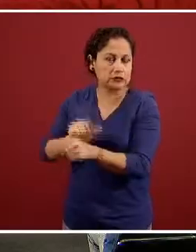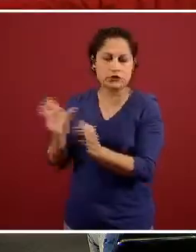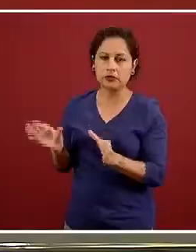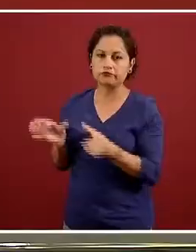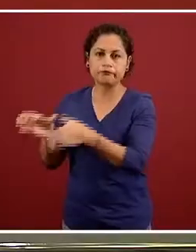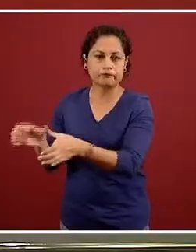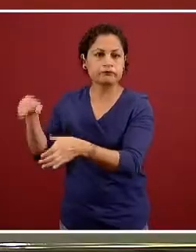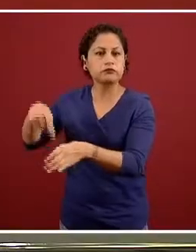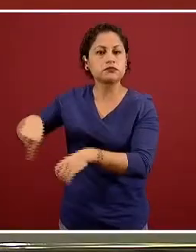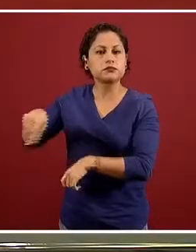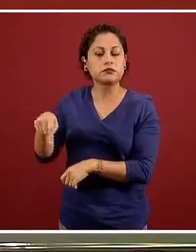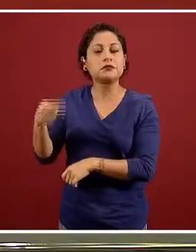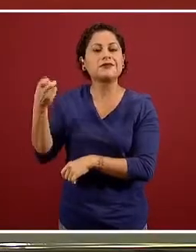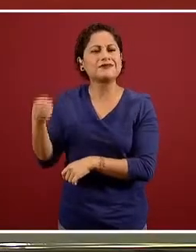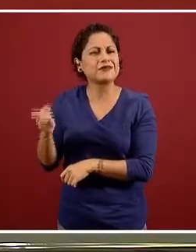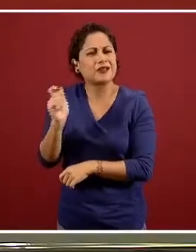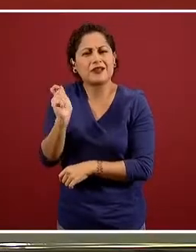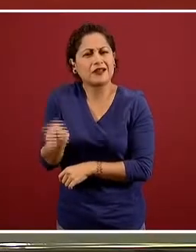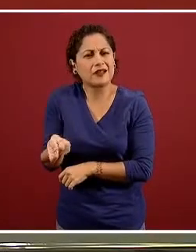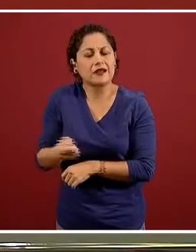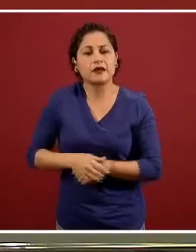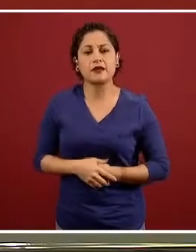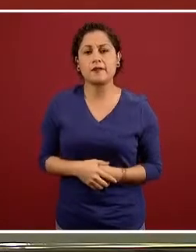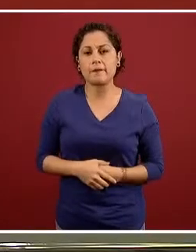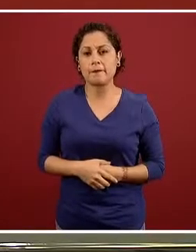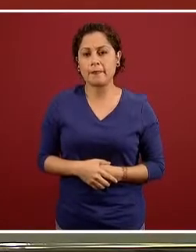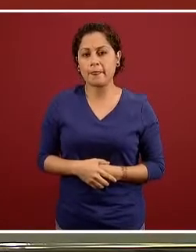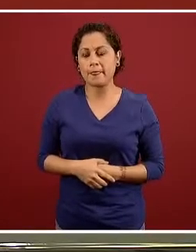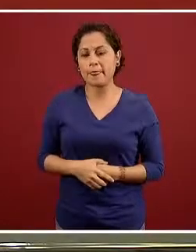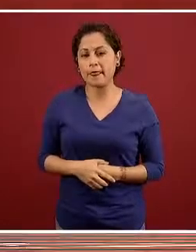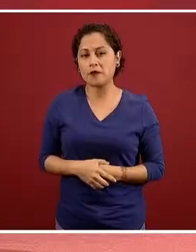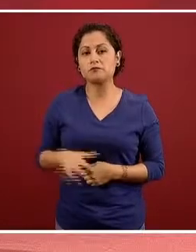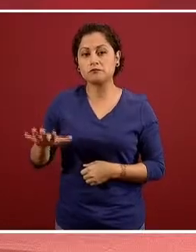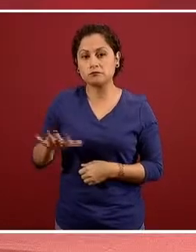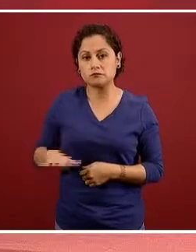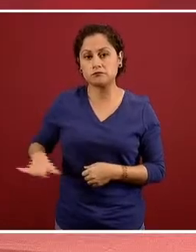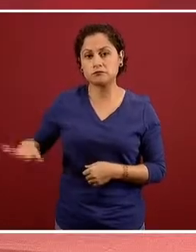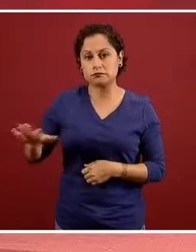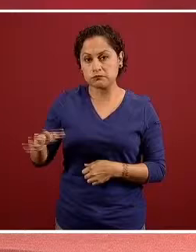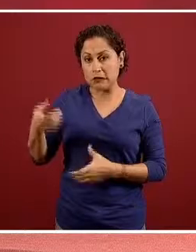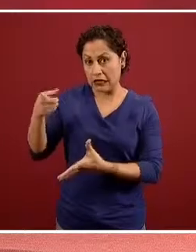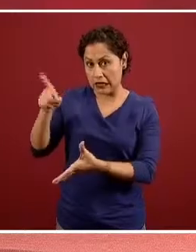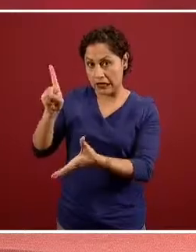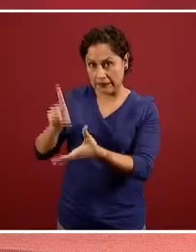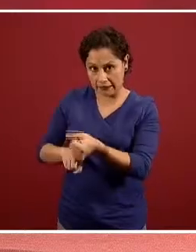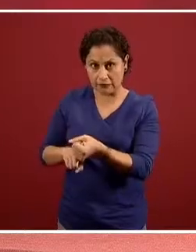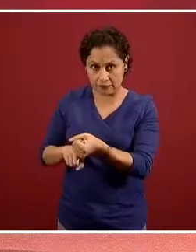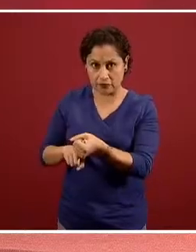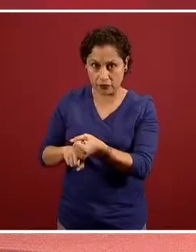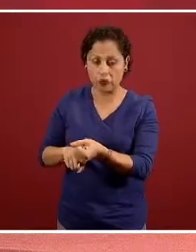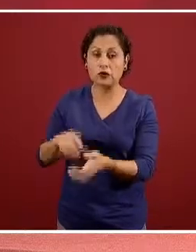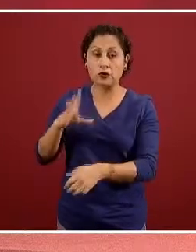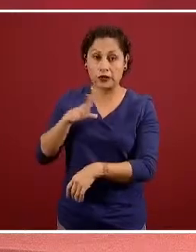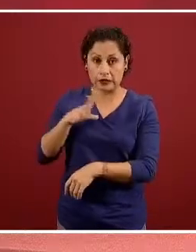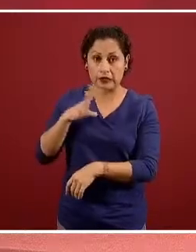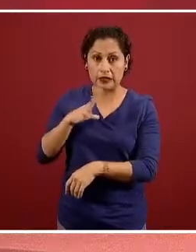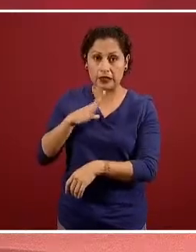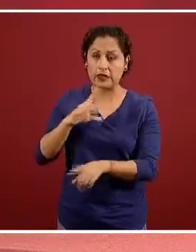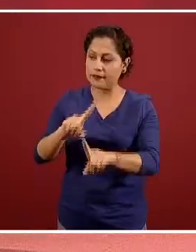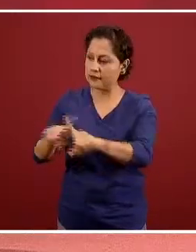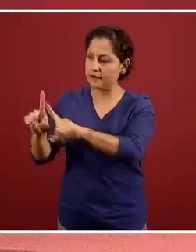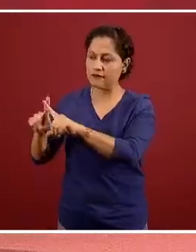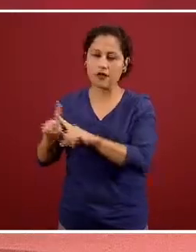intensiva significa en su unidad fundamental un cuarto que debe tener